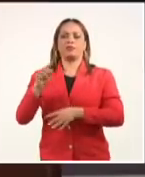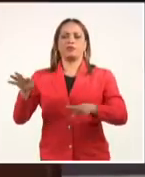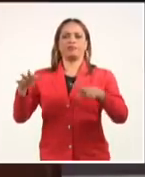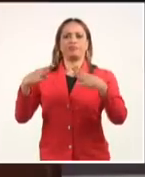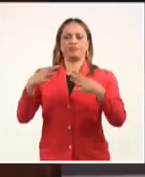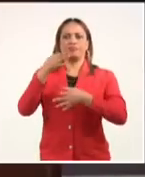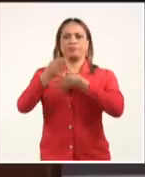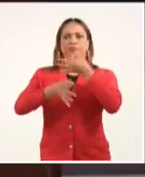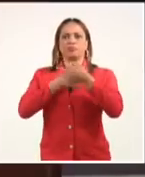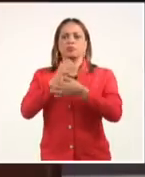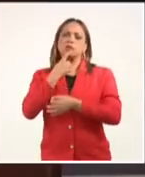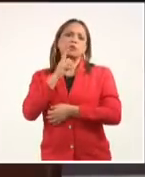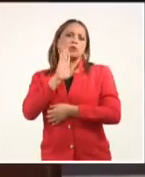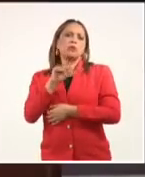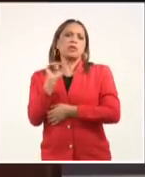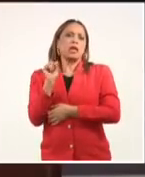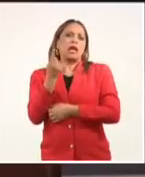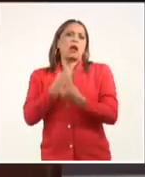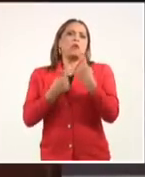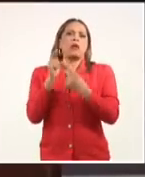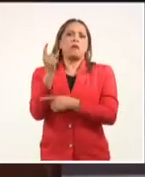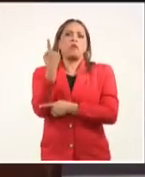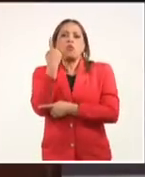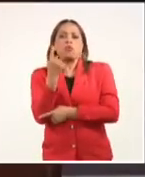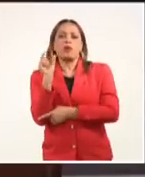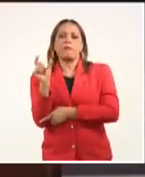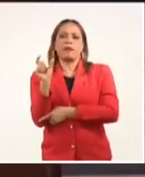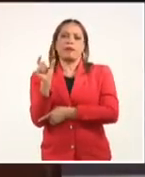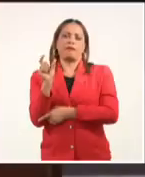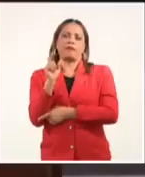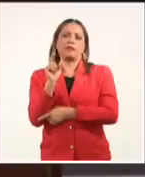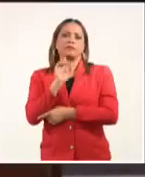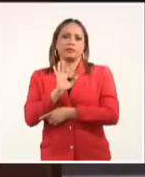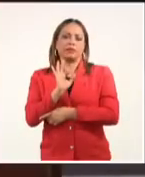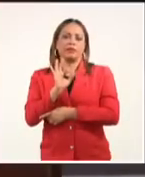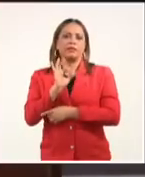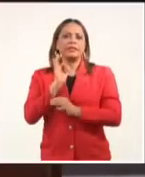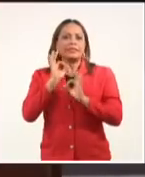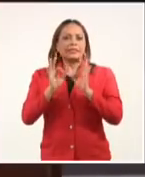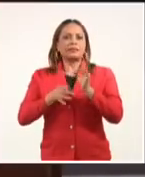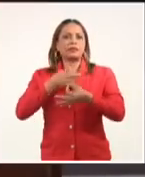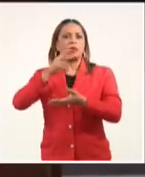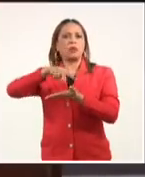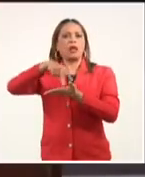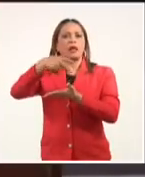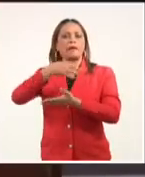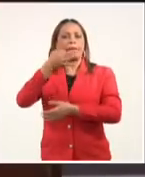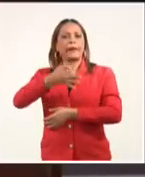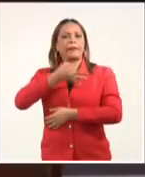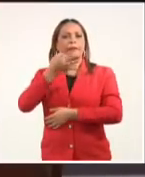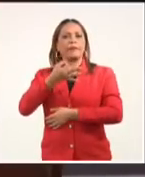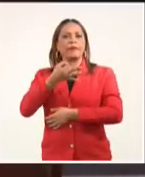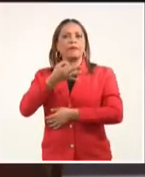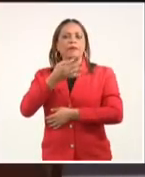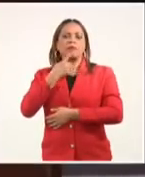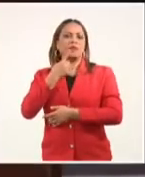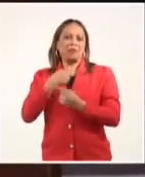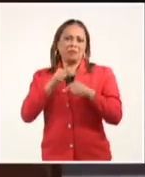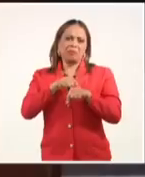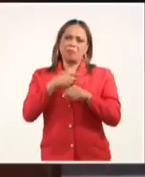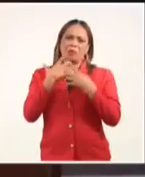dije una breve palabra que no se conservan, pero eso no es importante.